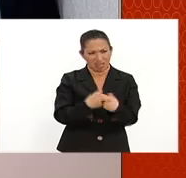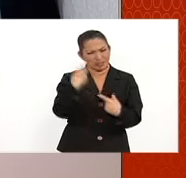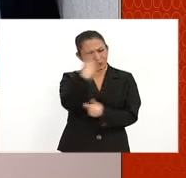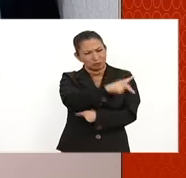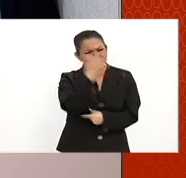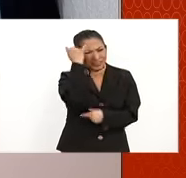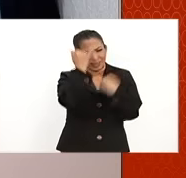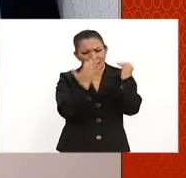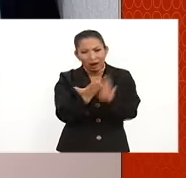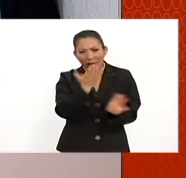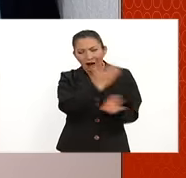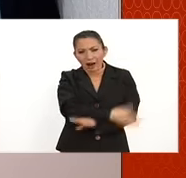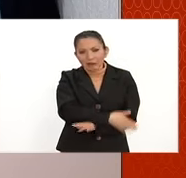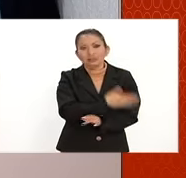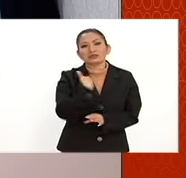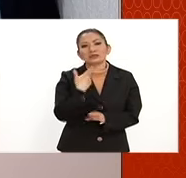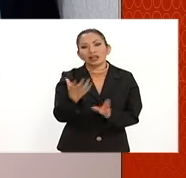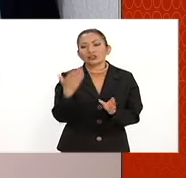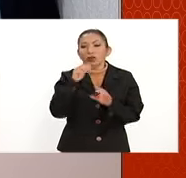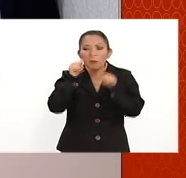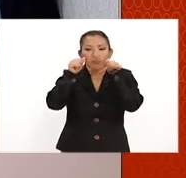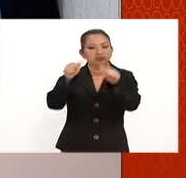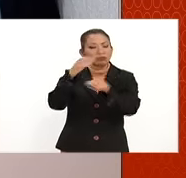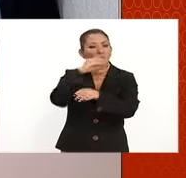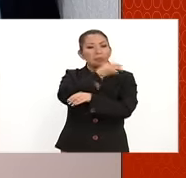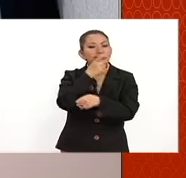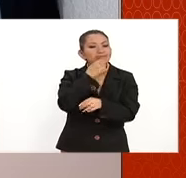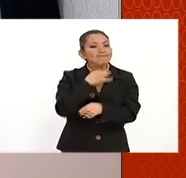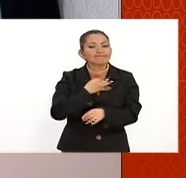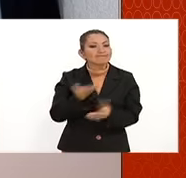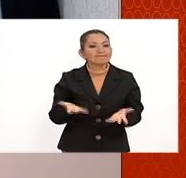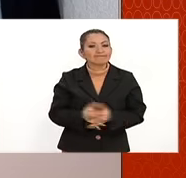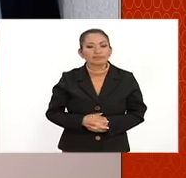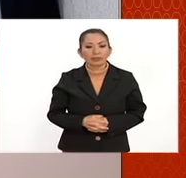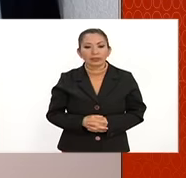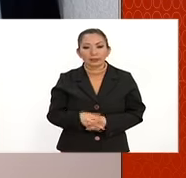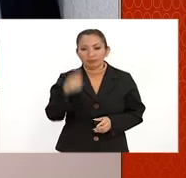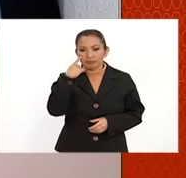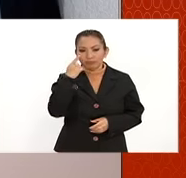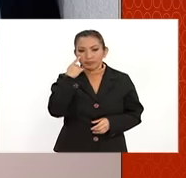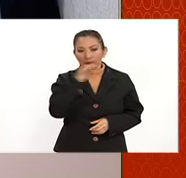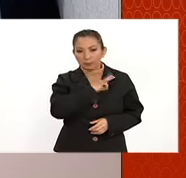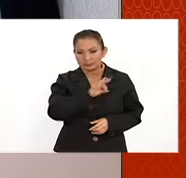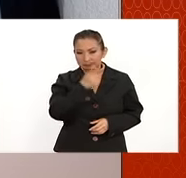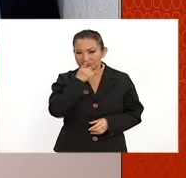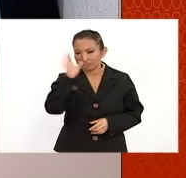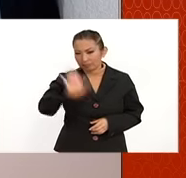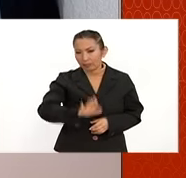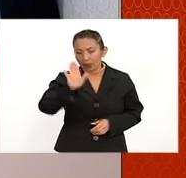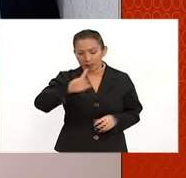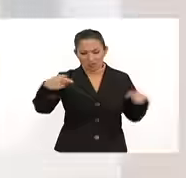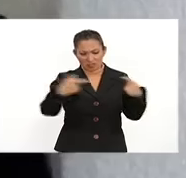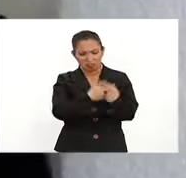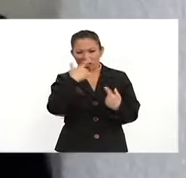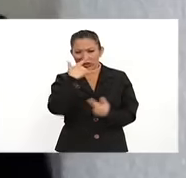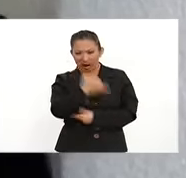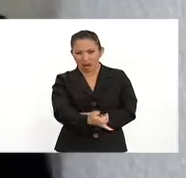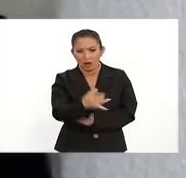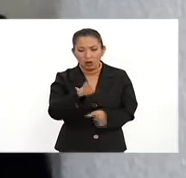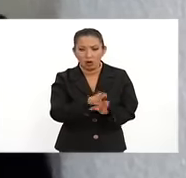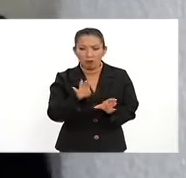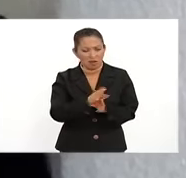su política que ha emprendido hacia Cuba. ¿Qué nos comentas? Bueno, mira, podría parecer contraria, podría parecer